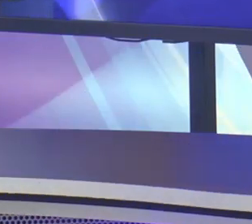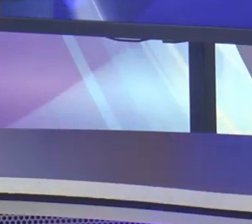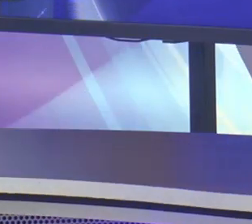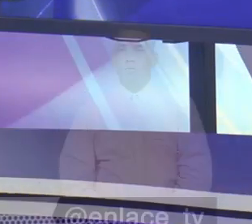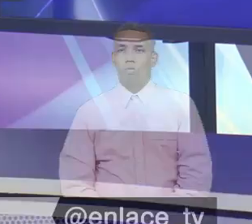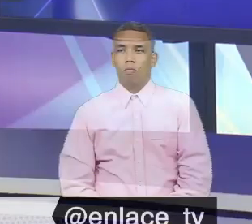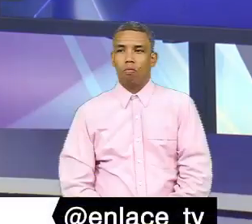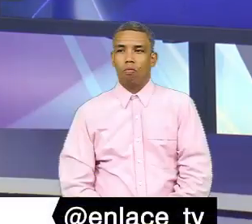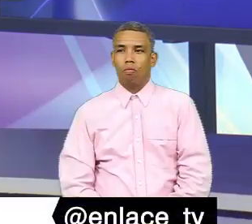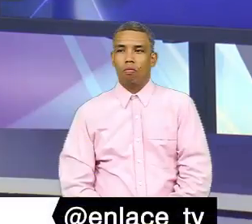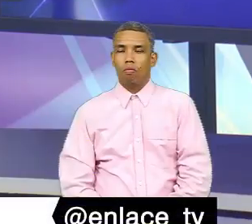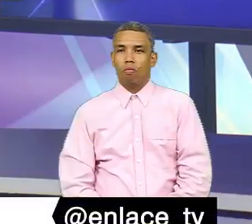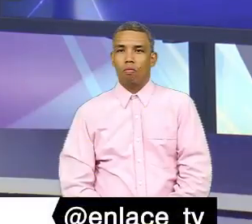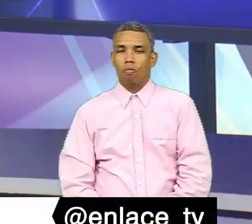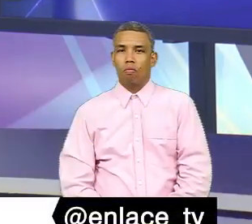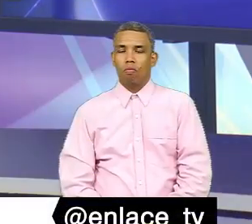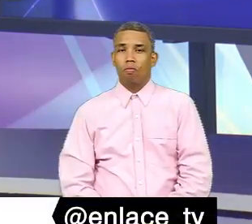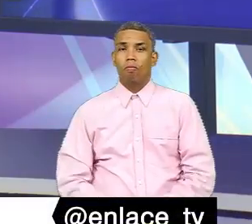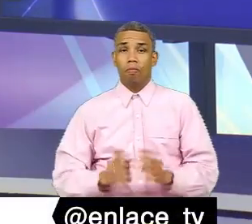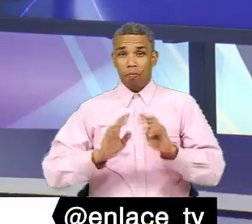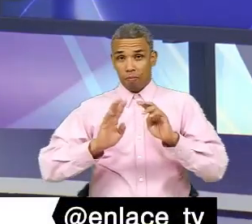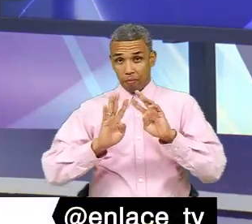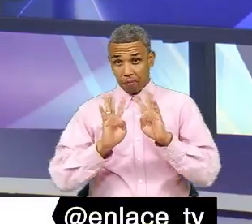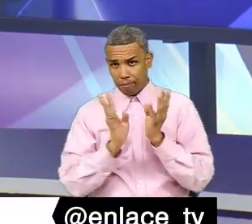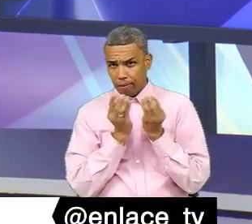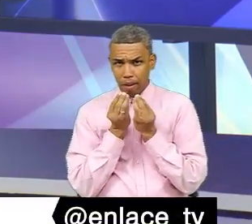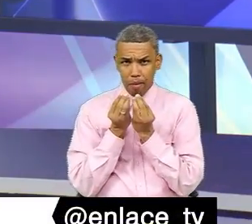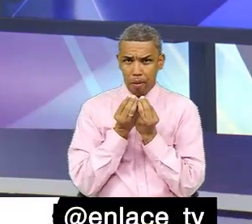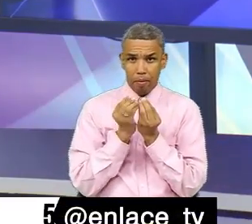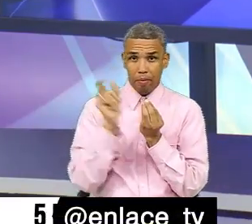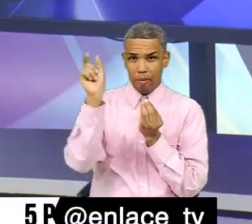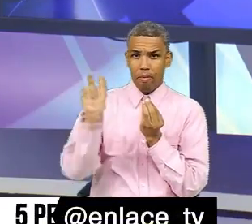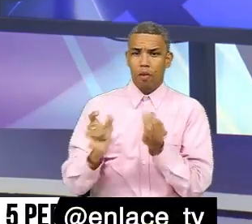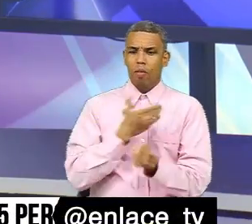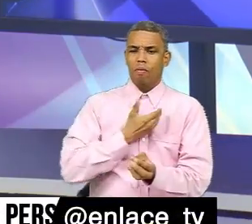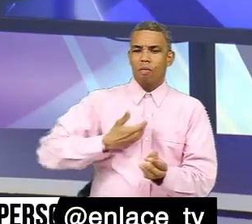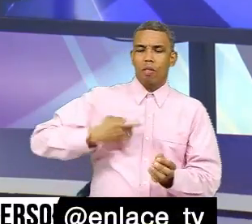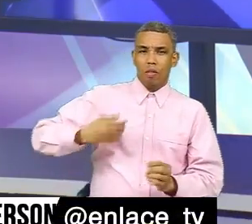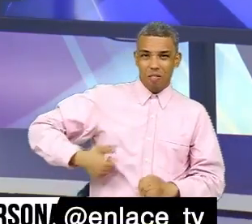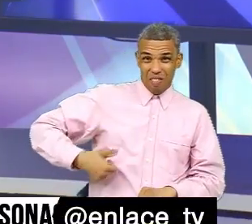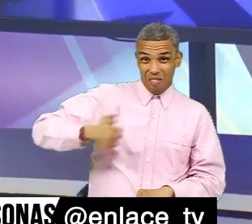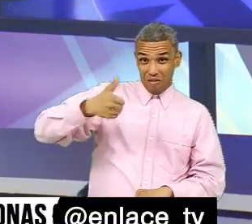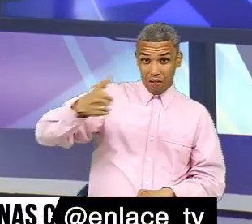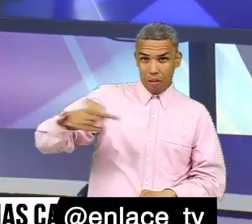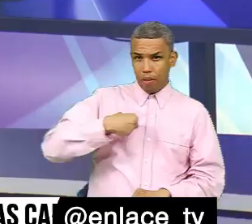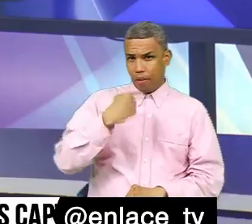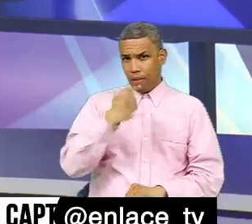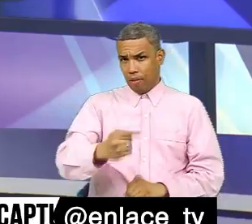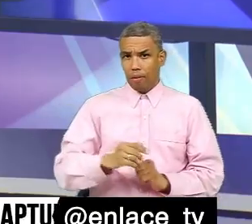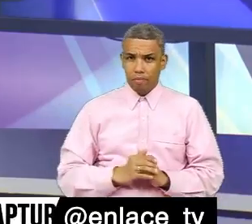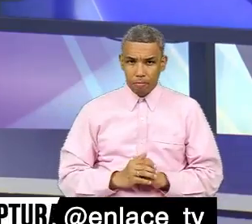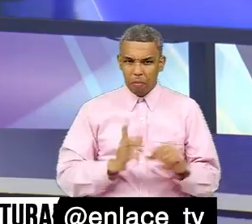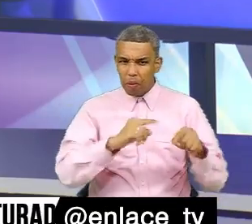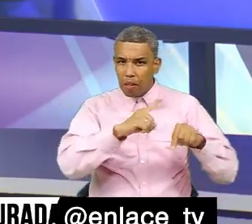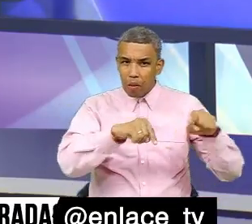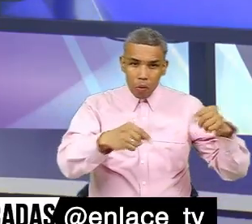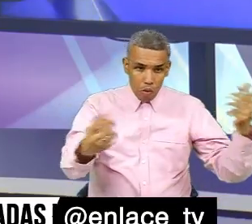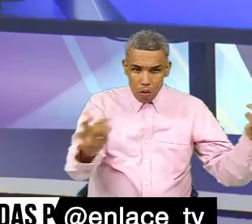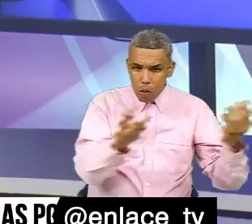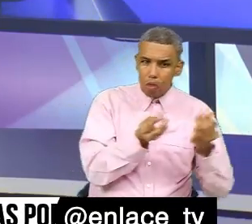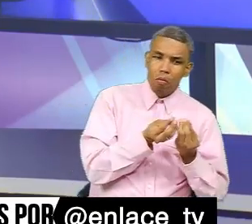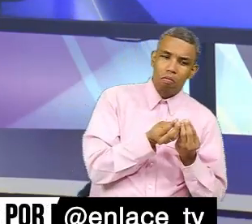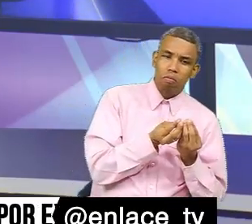Iniciamos con la información. El presidente del Consejo Municipal, Emil Arnache, se refirió a la coalición mayoritaria en la Corporación Edilicia. El